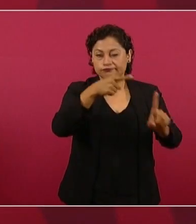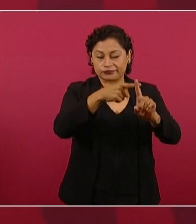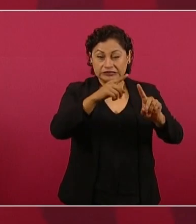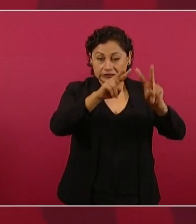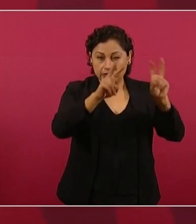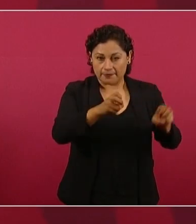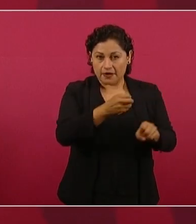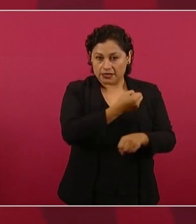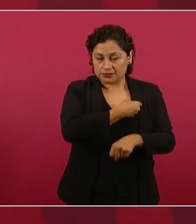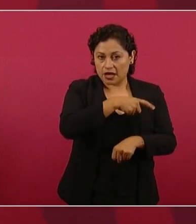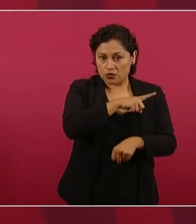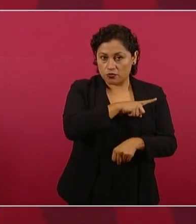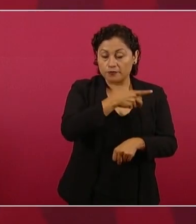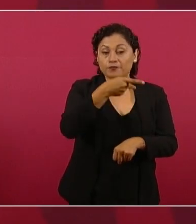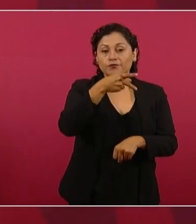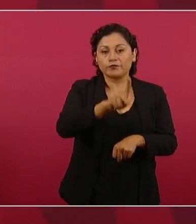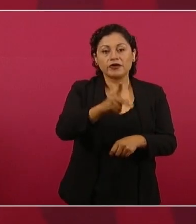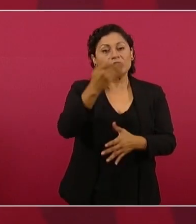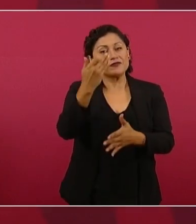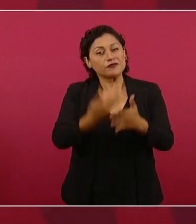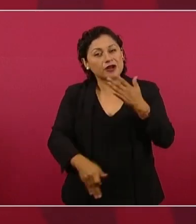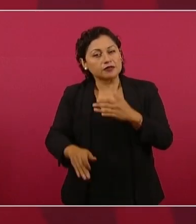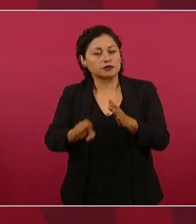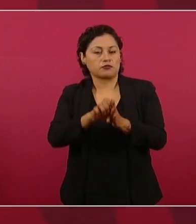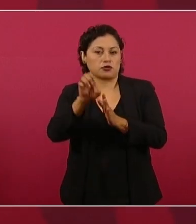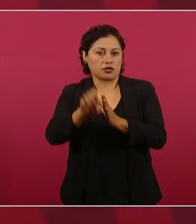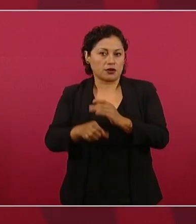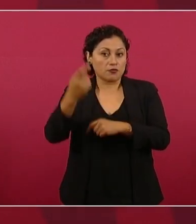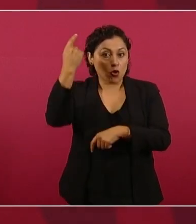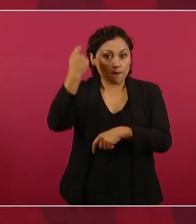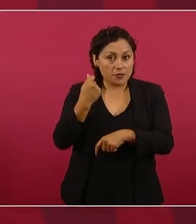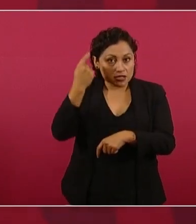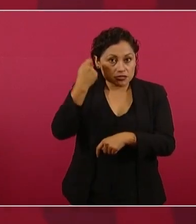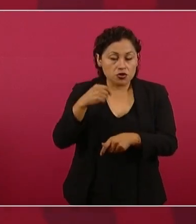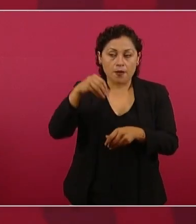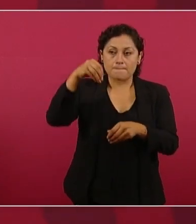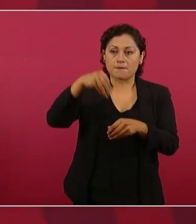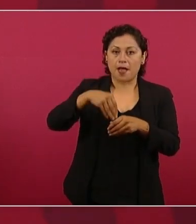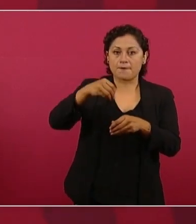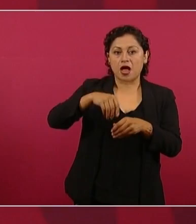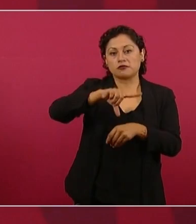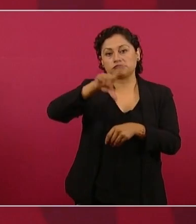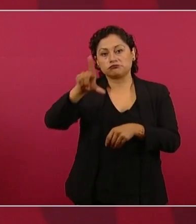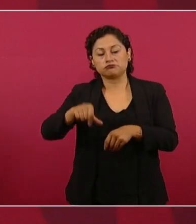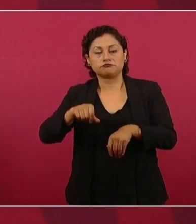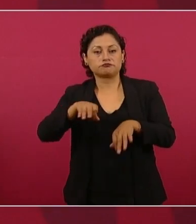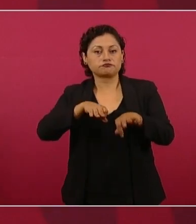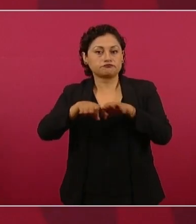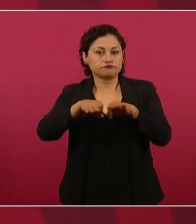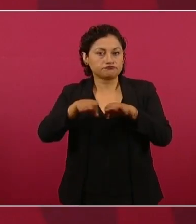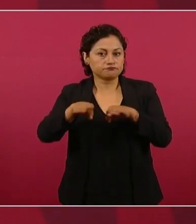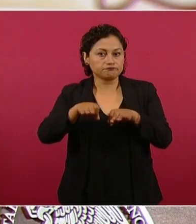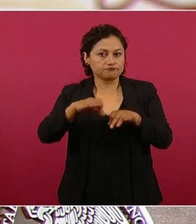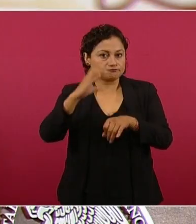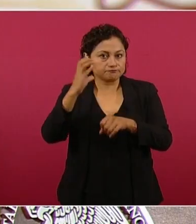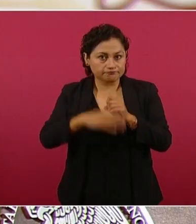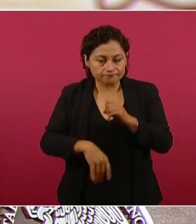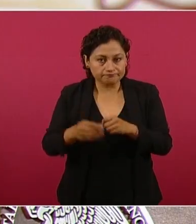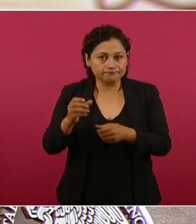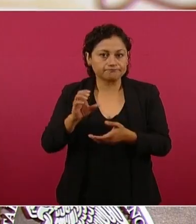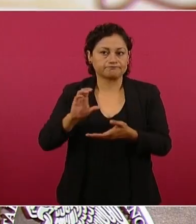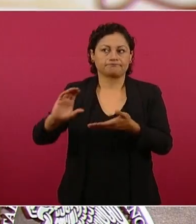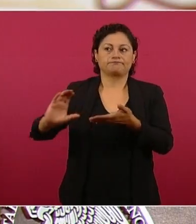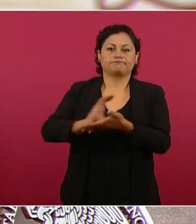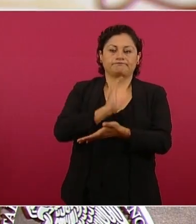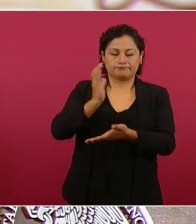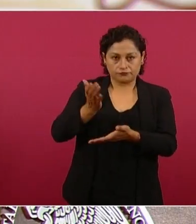bien importante, que es la pensión, la posibilidad de hacer un ahorro para el retiro, la posibilidad incluso de poder estar aportando en la subcuenta